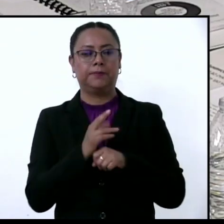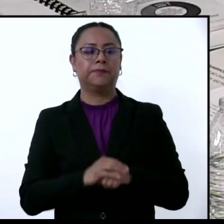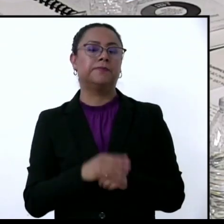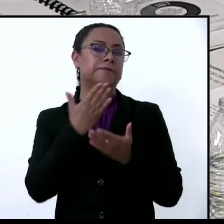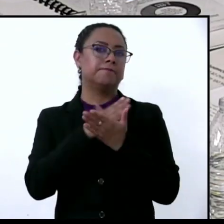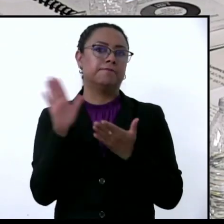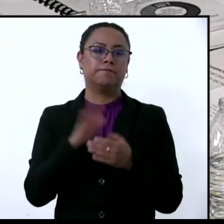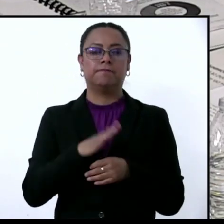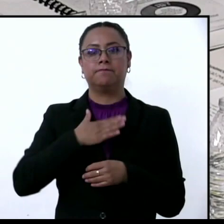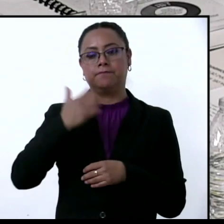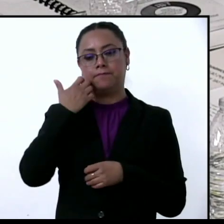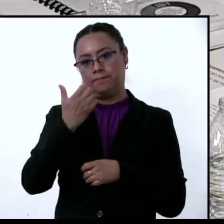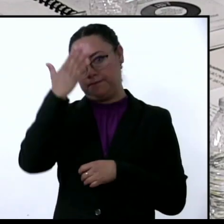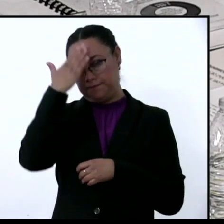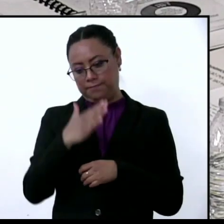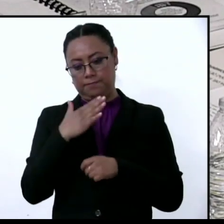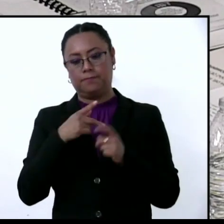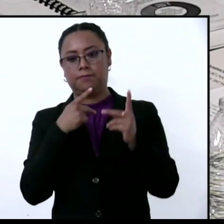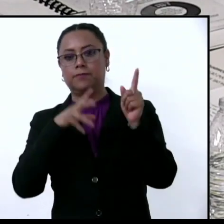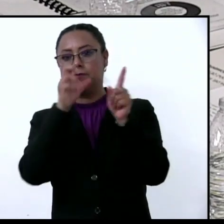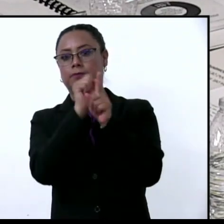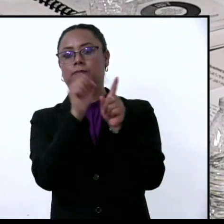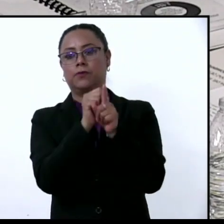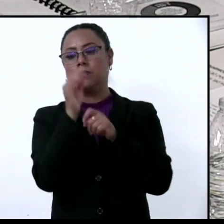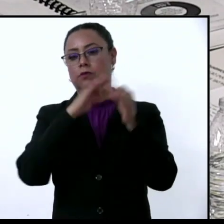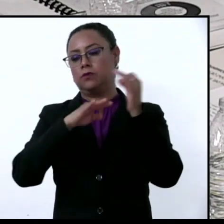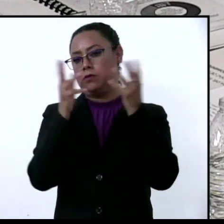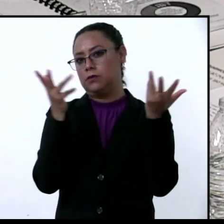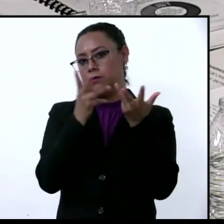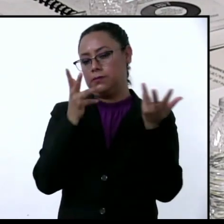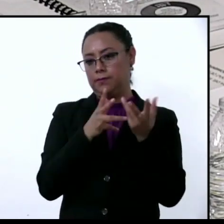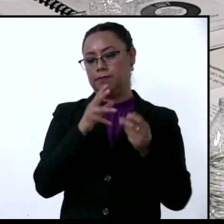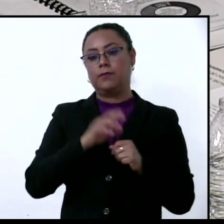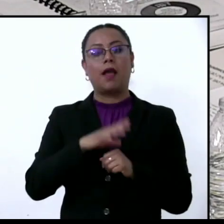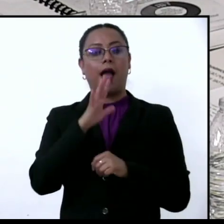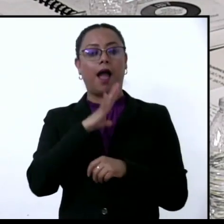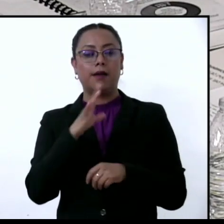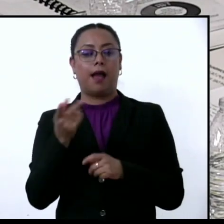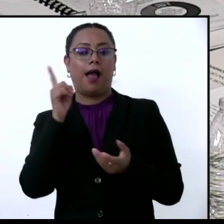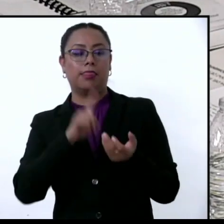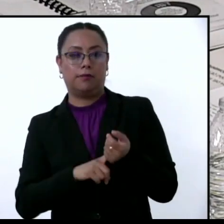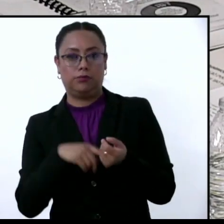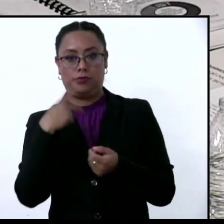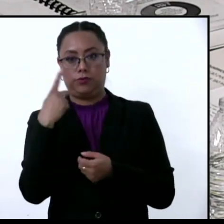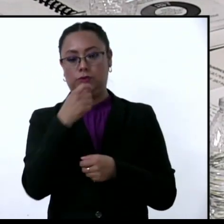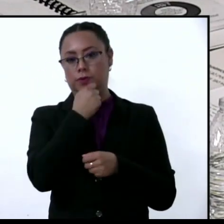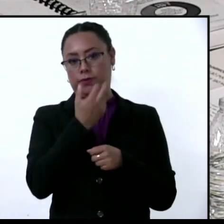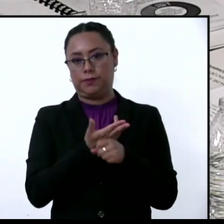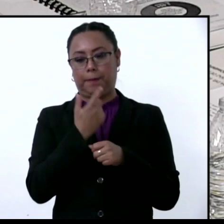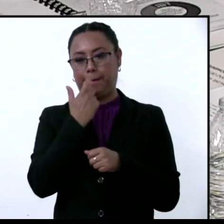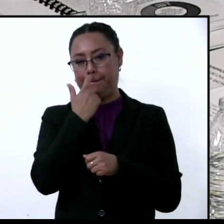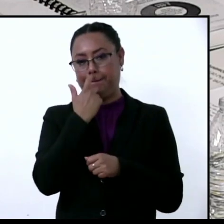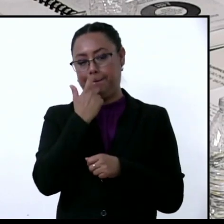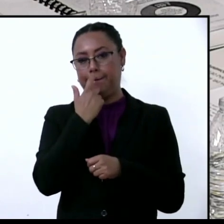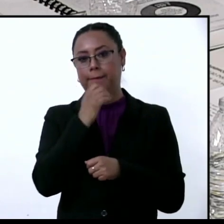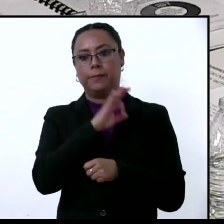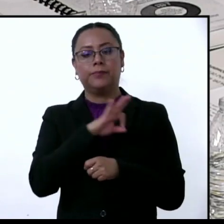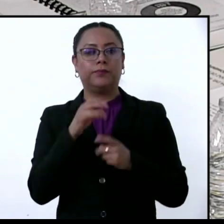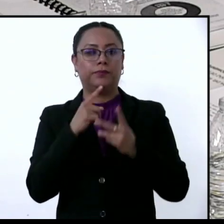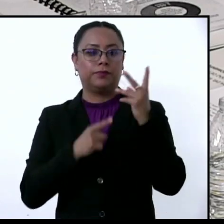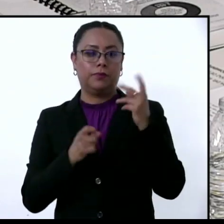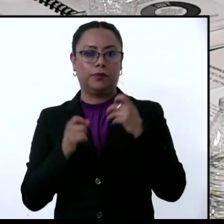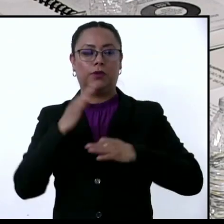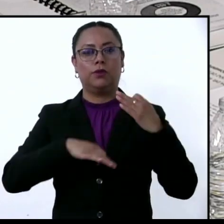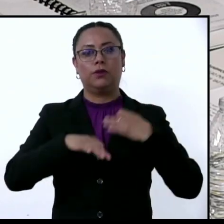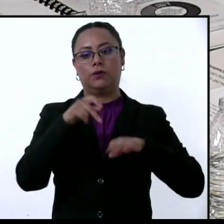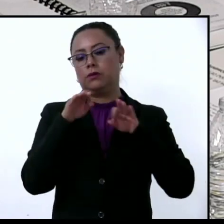también saber cuáles son los resultados de las acciones emprendidas desde su secretaría para reconocer y dignificar el mismo